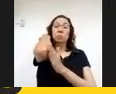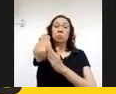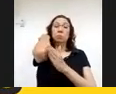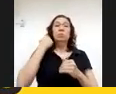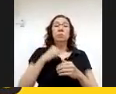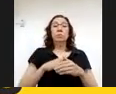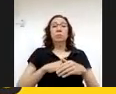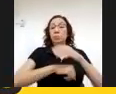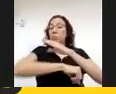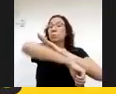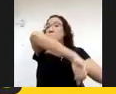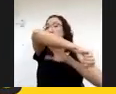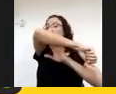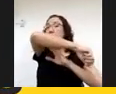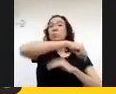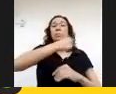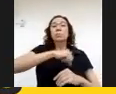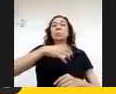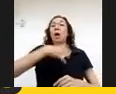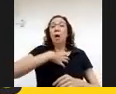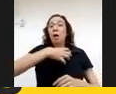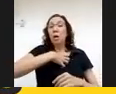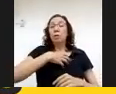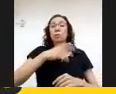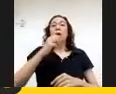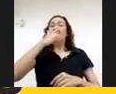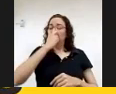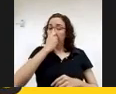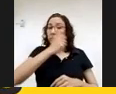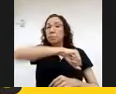brazo, para toser o estornudar.